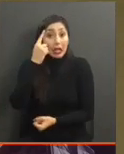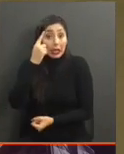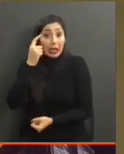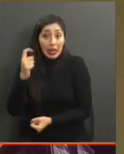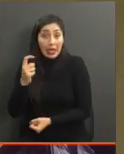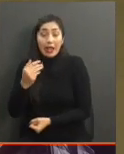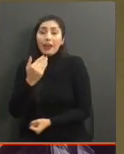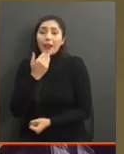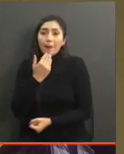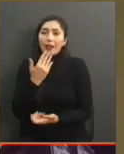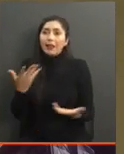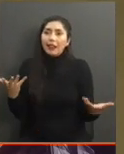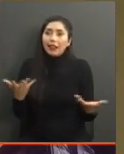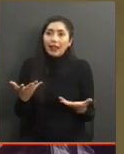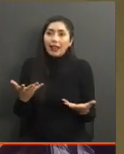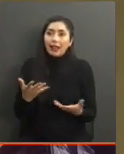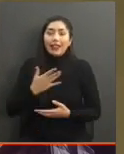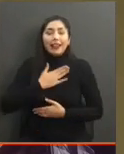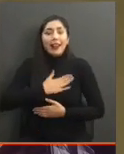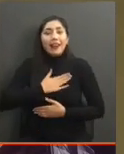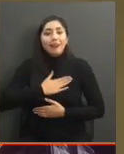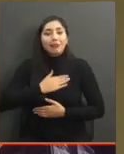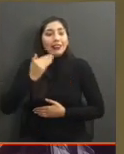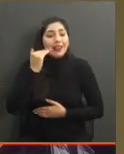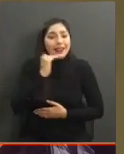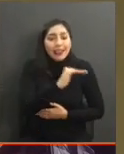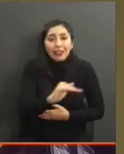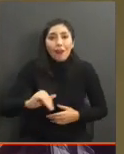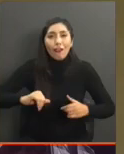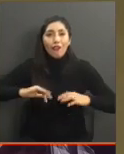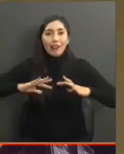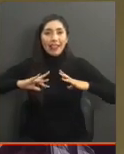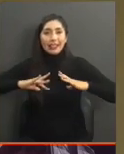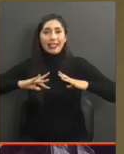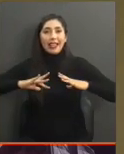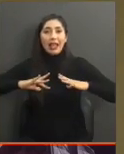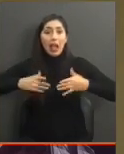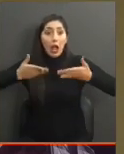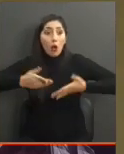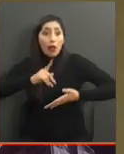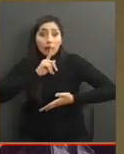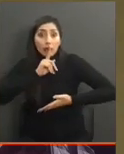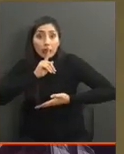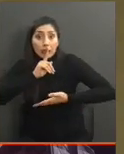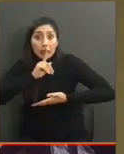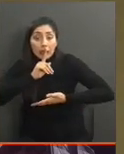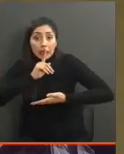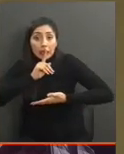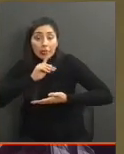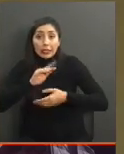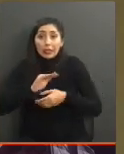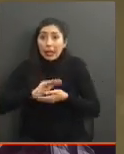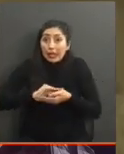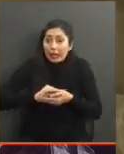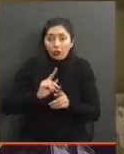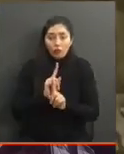querer niños felices. ¿Ya dejó de ser secreto ahora? Sí, ya no es más secreto.